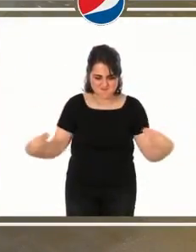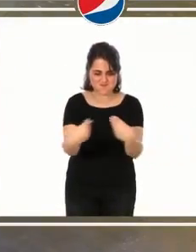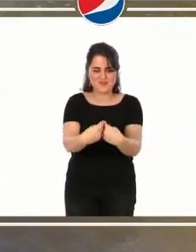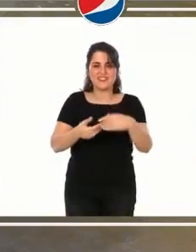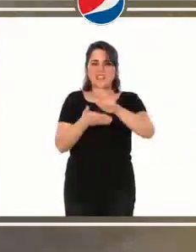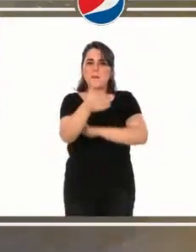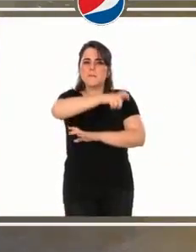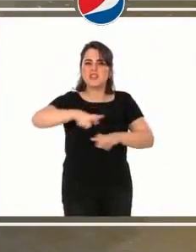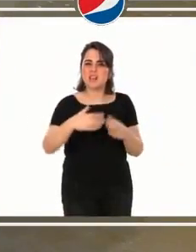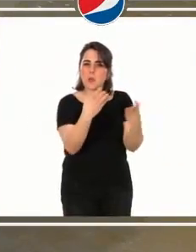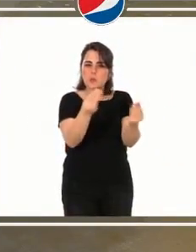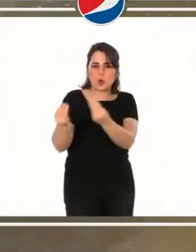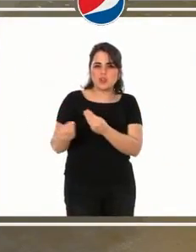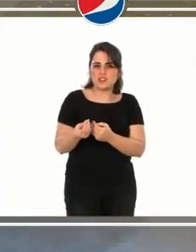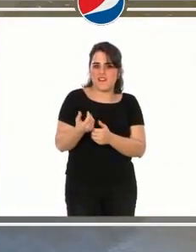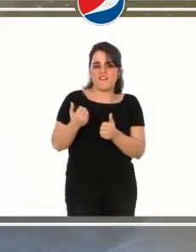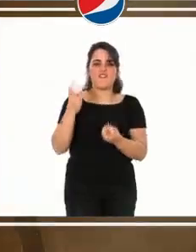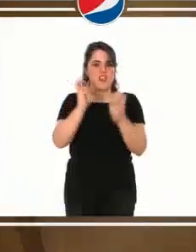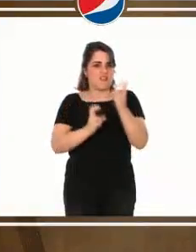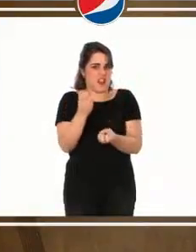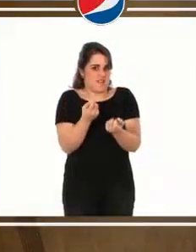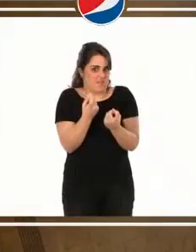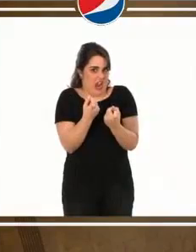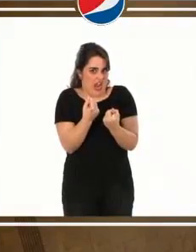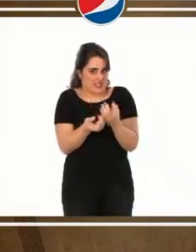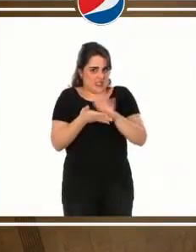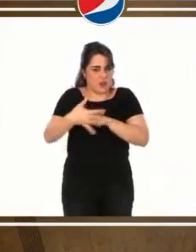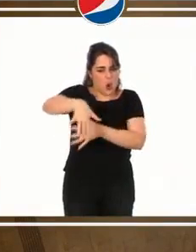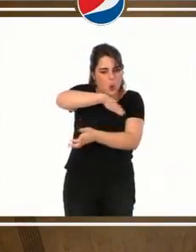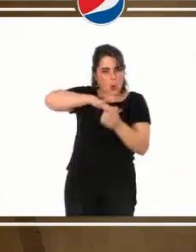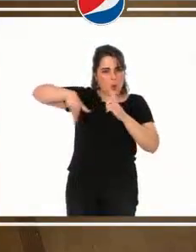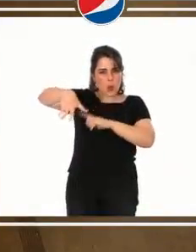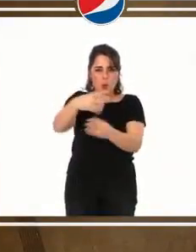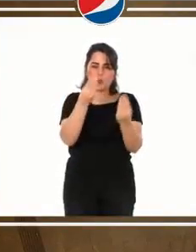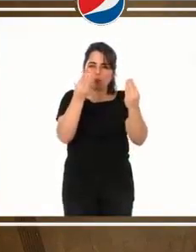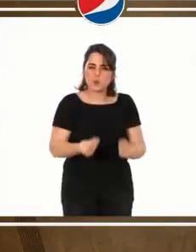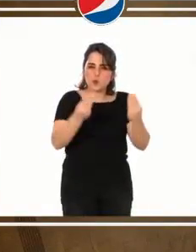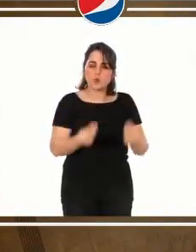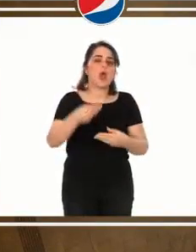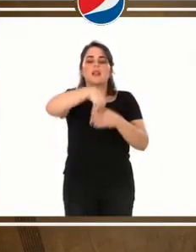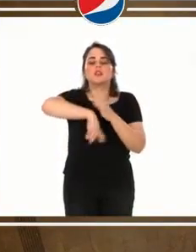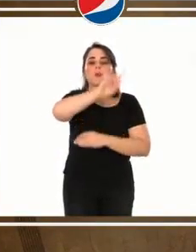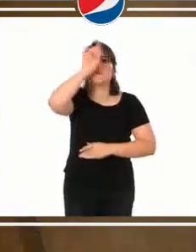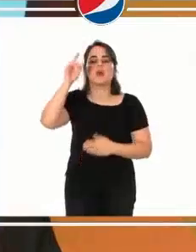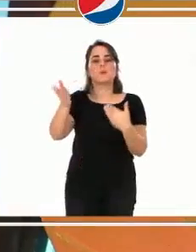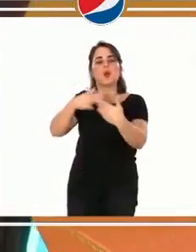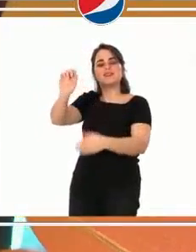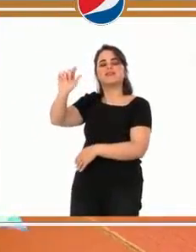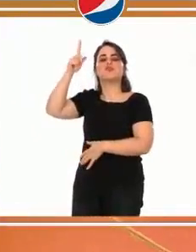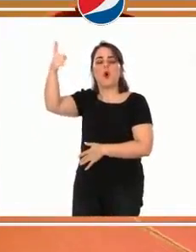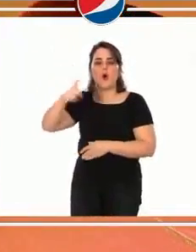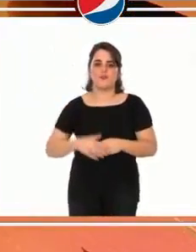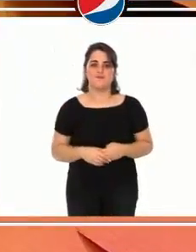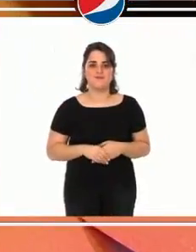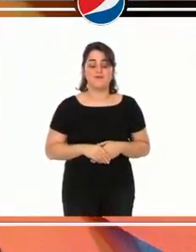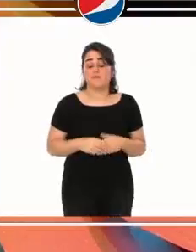que todavía está por llegar, pero ya se nota un gran ambiente aquí en Madrid, en la Puerta del Sol.